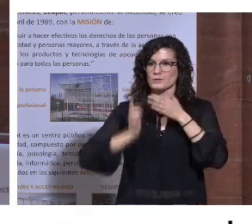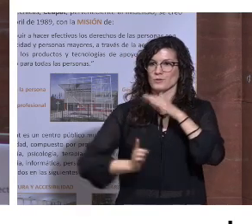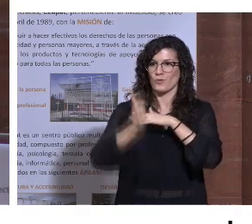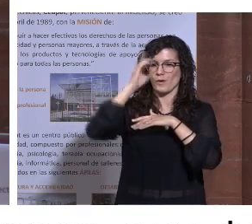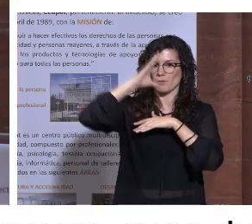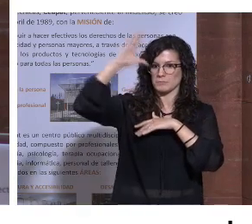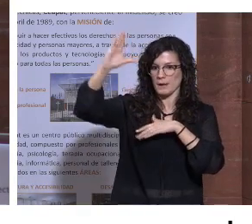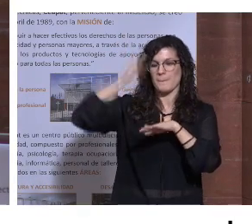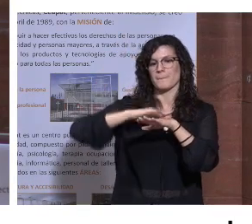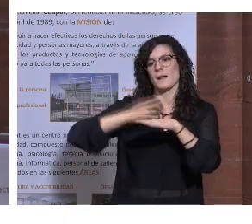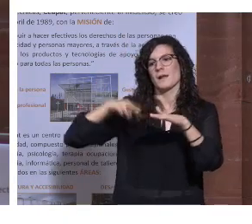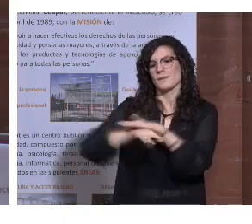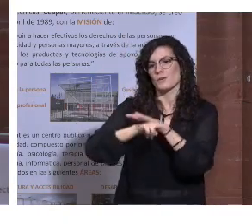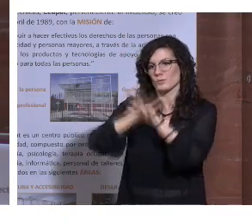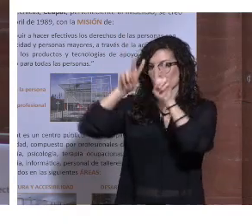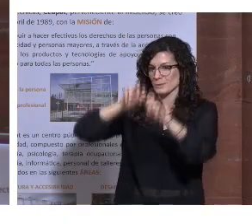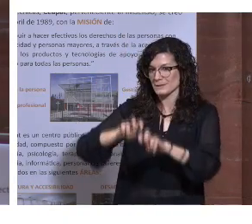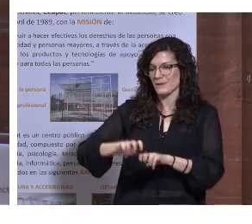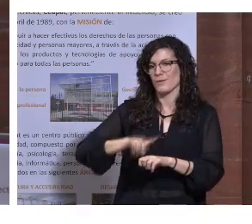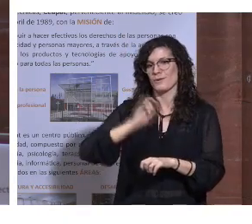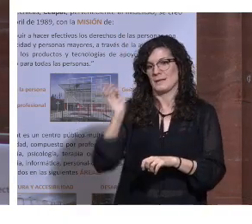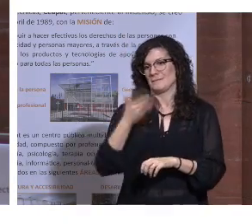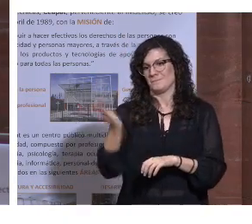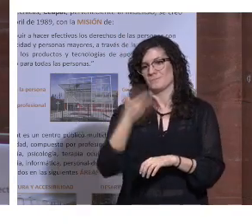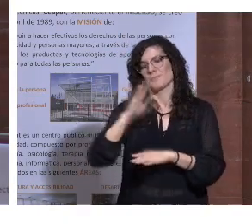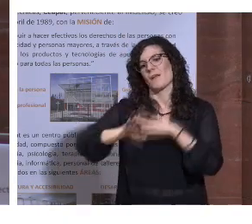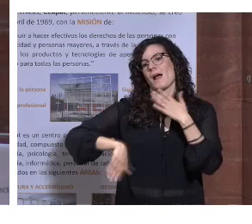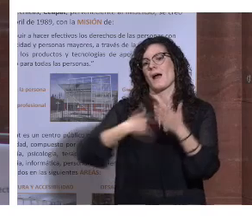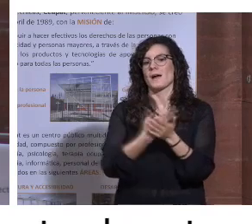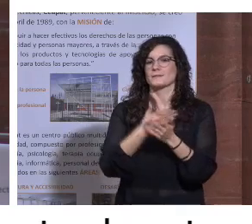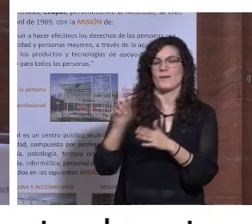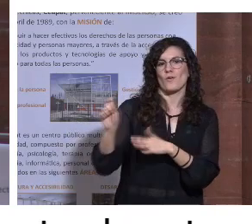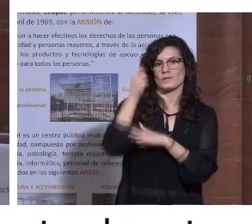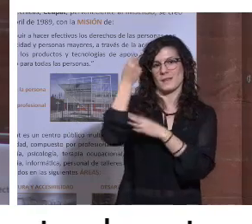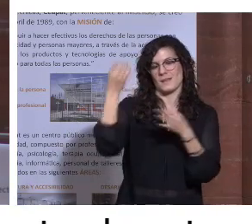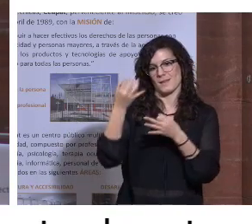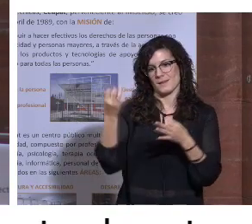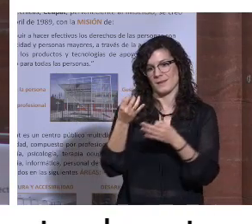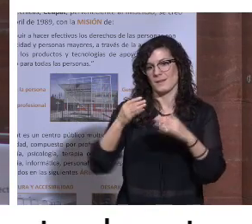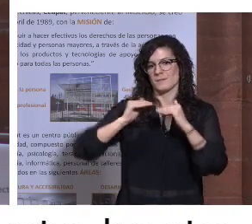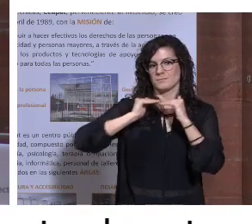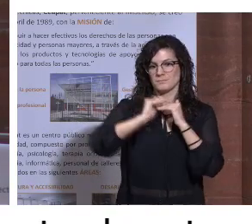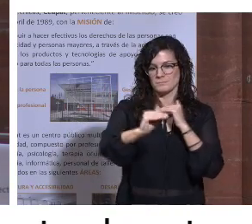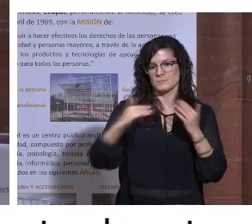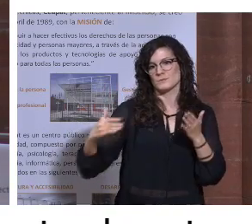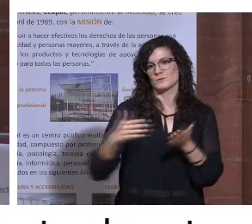de investigación. Y así sucesivamente hasta conseguir que la transversalidad vuelva a estar en